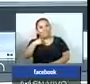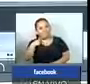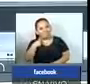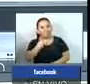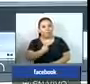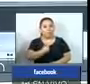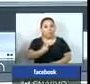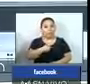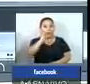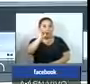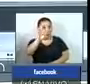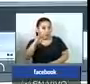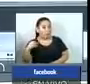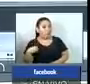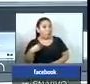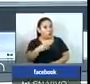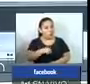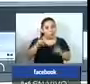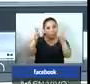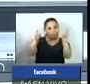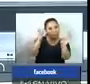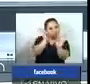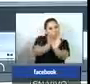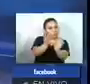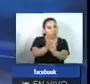aseguran los especialistas en psiquiatría